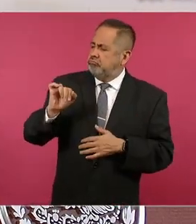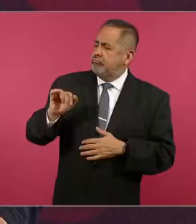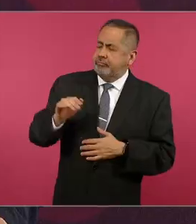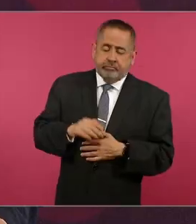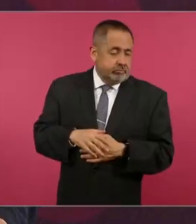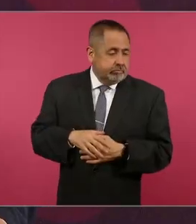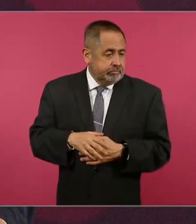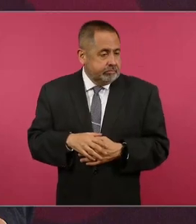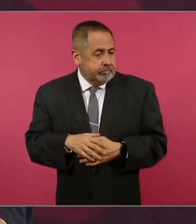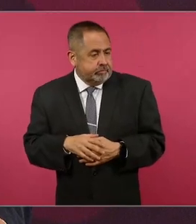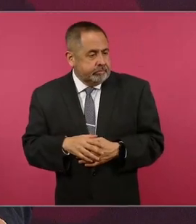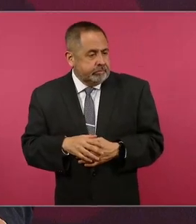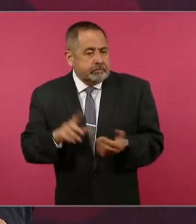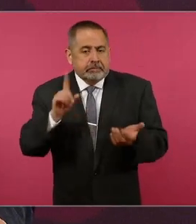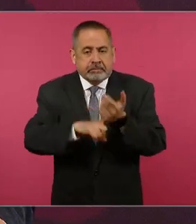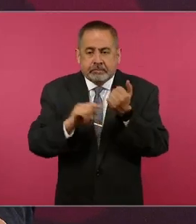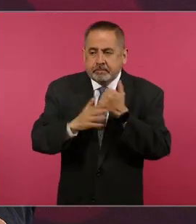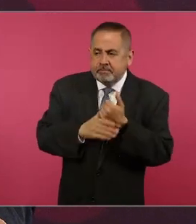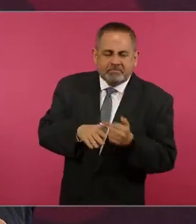peor